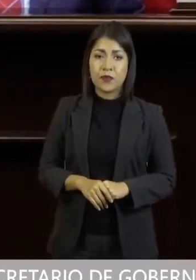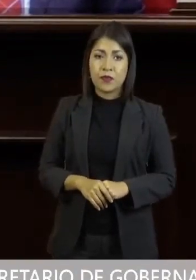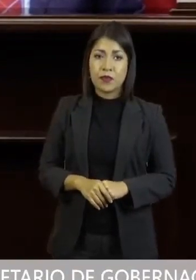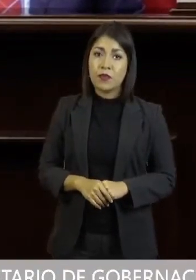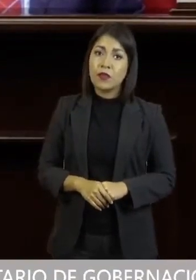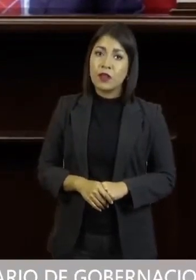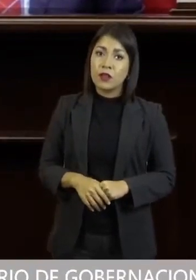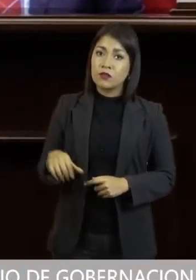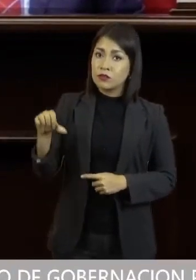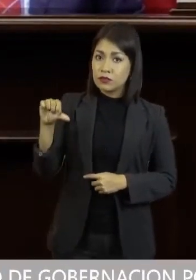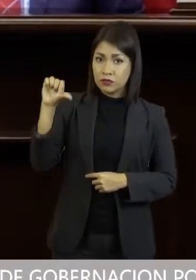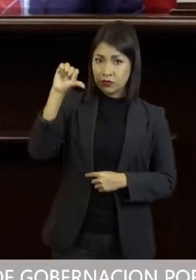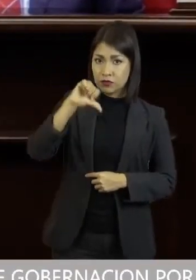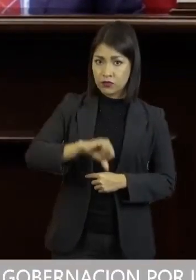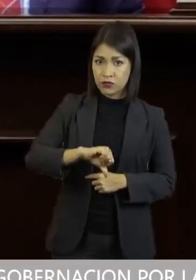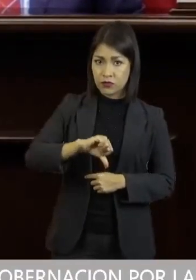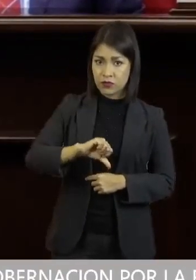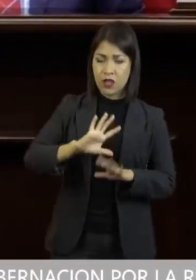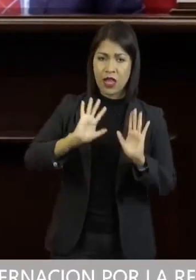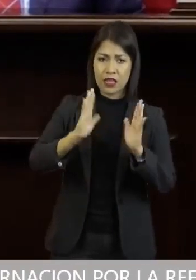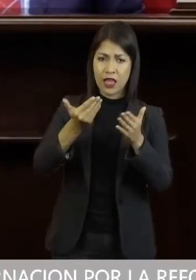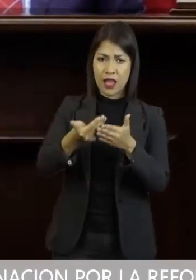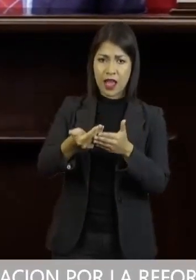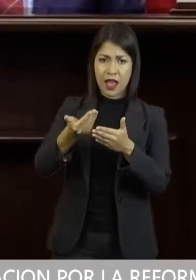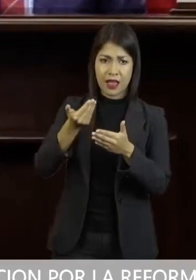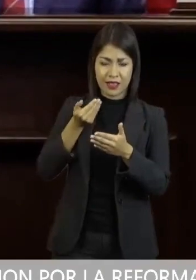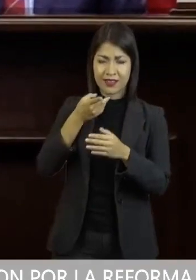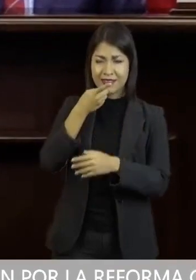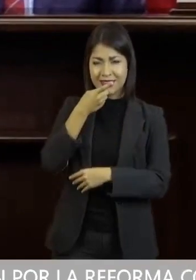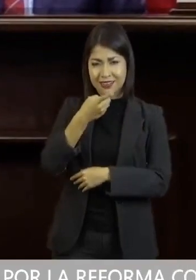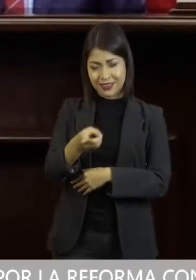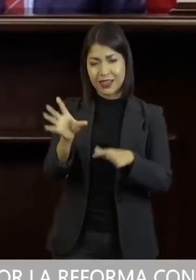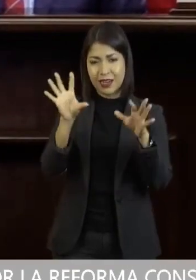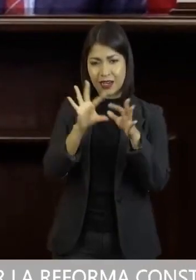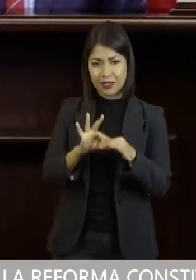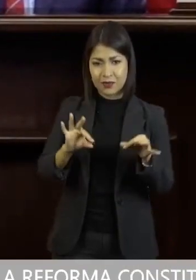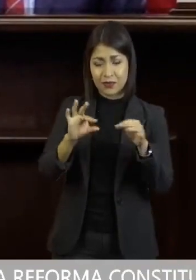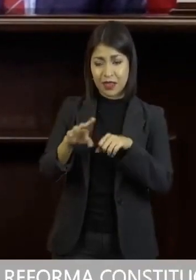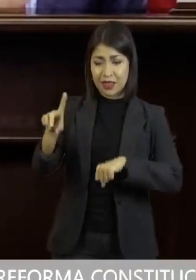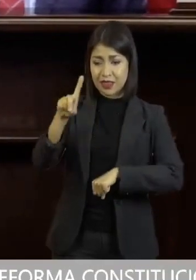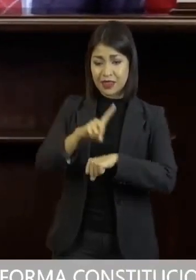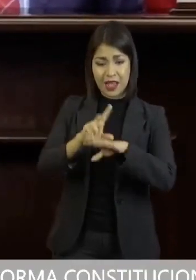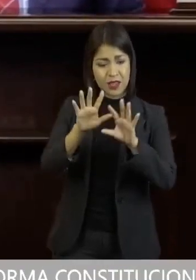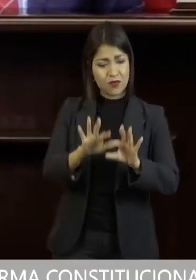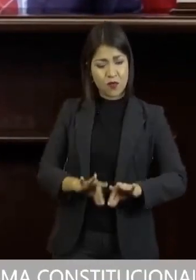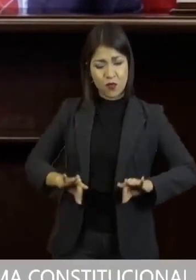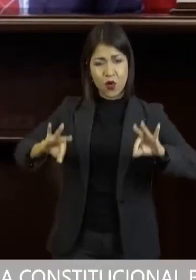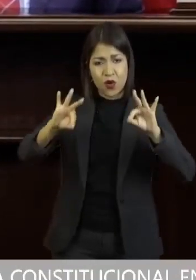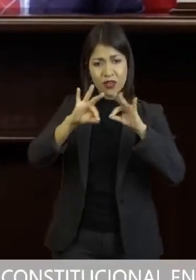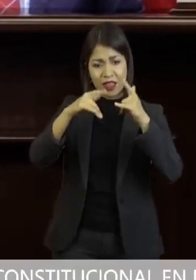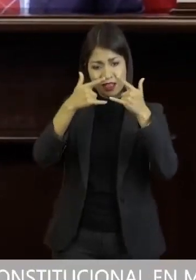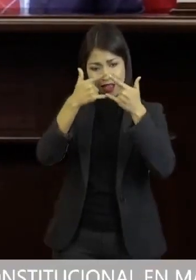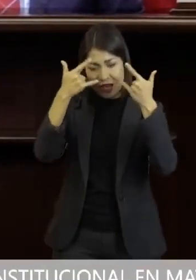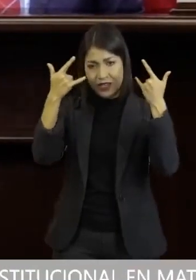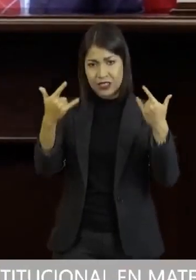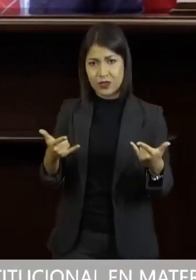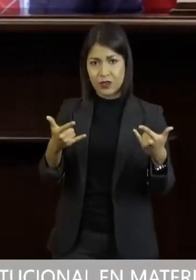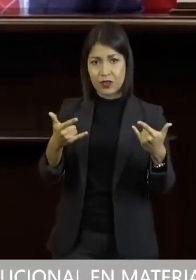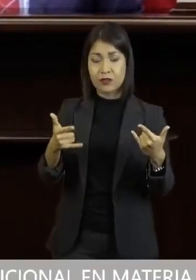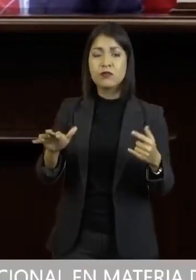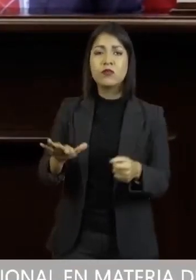Hoy, como dije, es un día histórico, es un